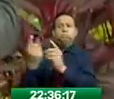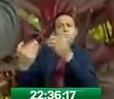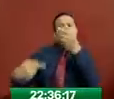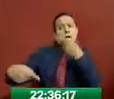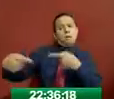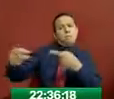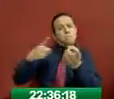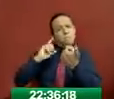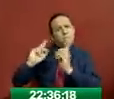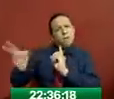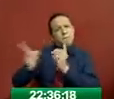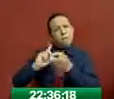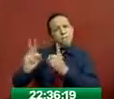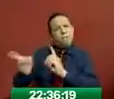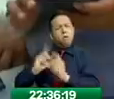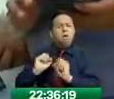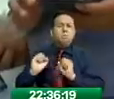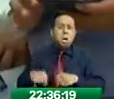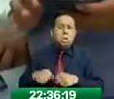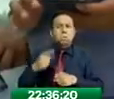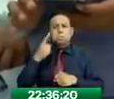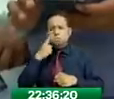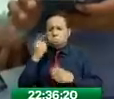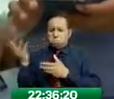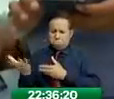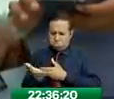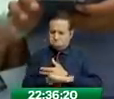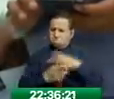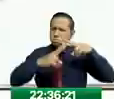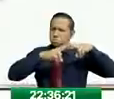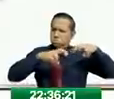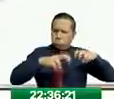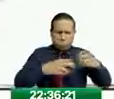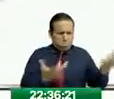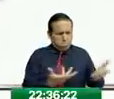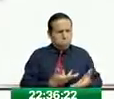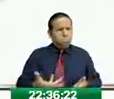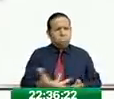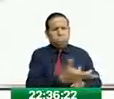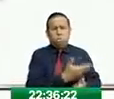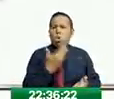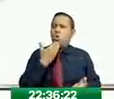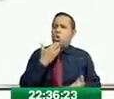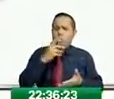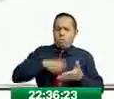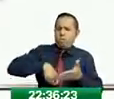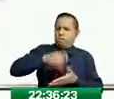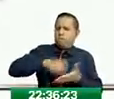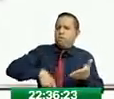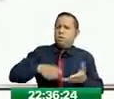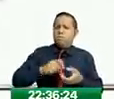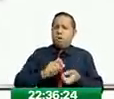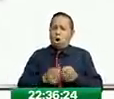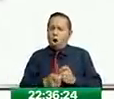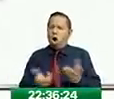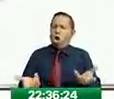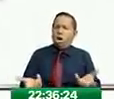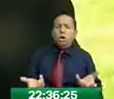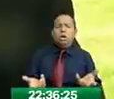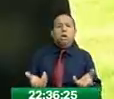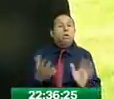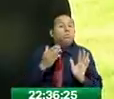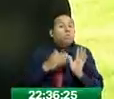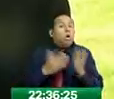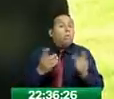Social y se muestran abiertos a cualquier investigación en torno a la supuesta falsificación de firmas. Si algún compañero mandó